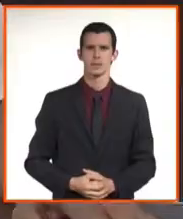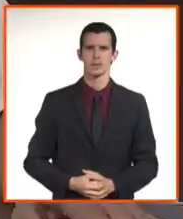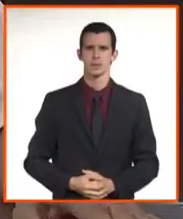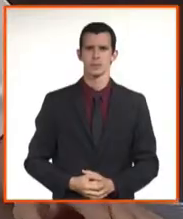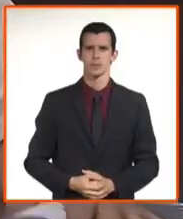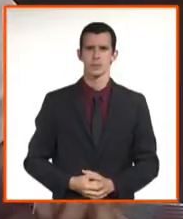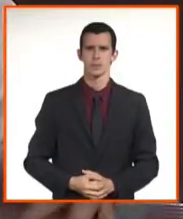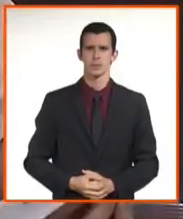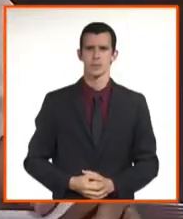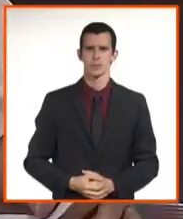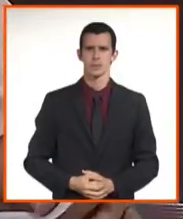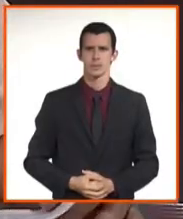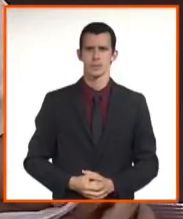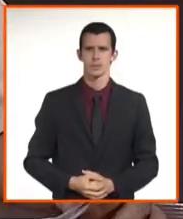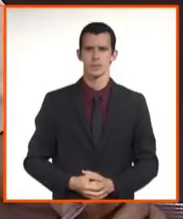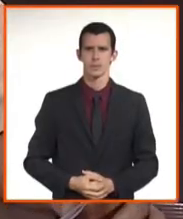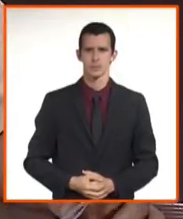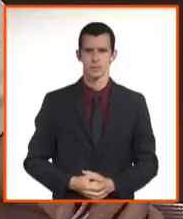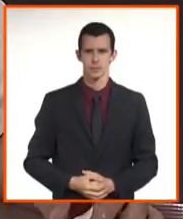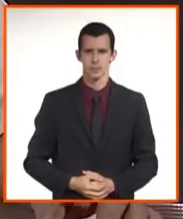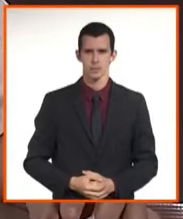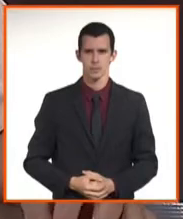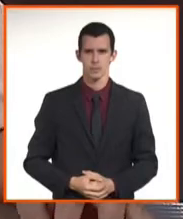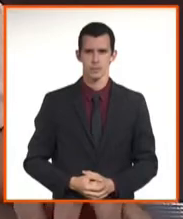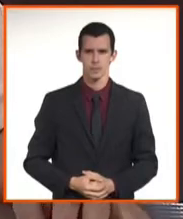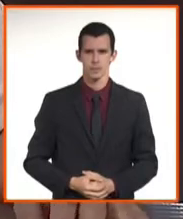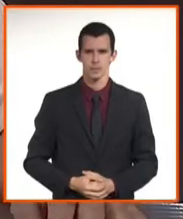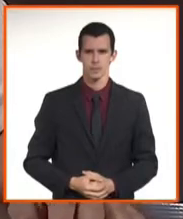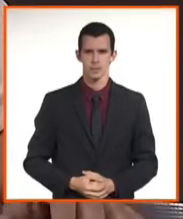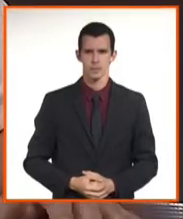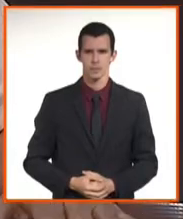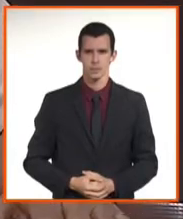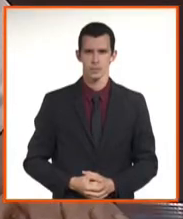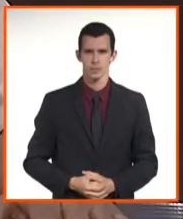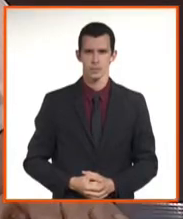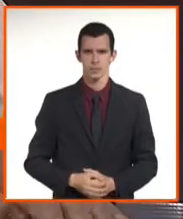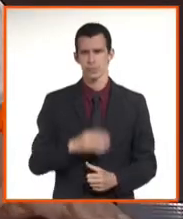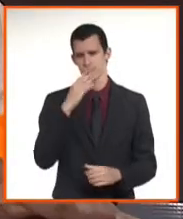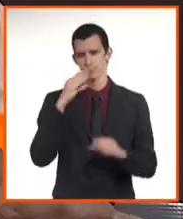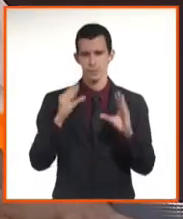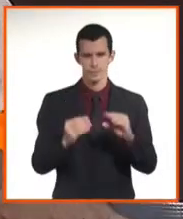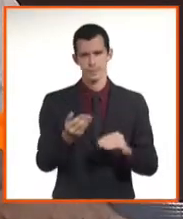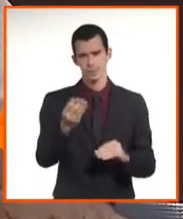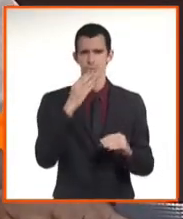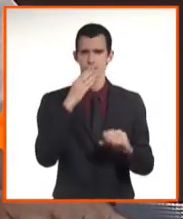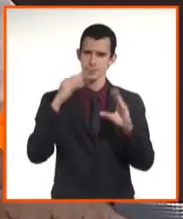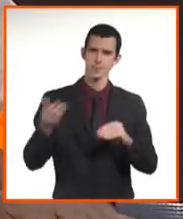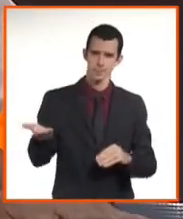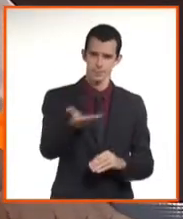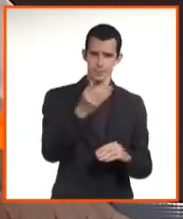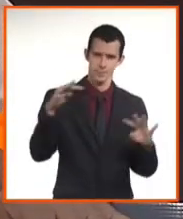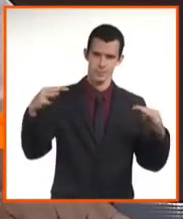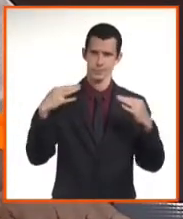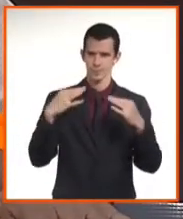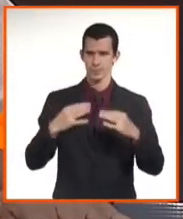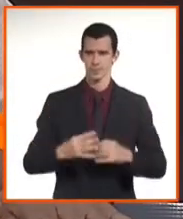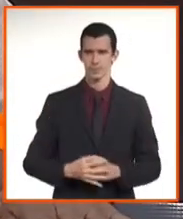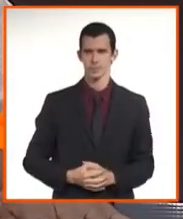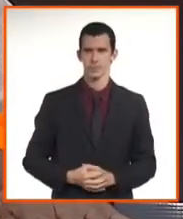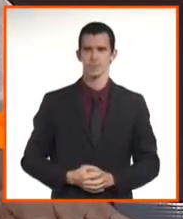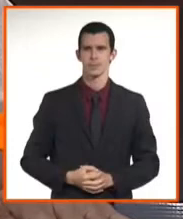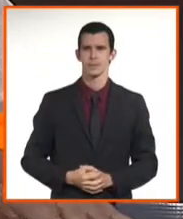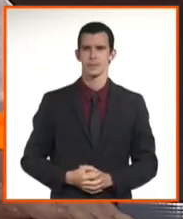noches a usted y a todo el pueblo de Cuba que sigue la mesa redonda. Permítame comenzar explicando que la generación distribuida, como ya usted dijo,